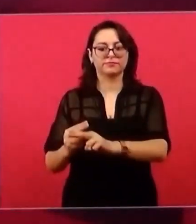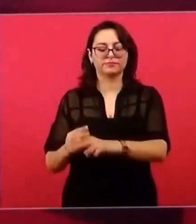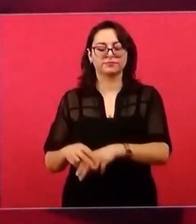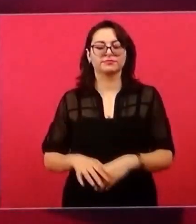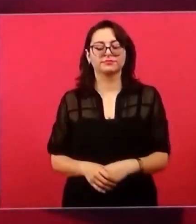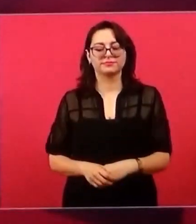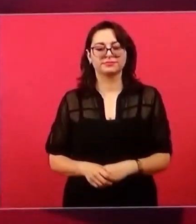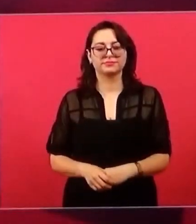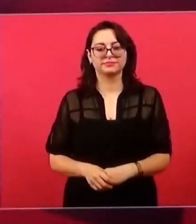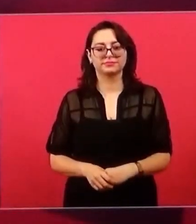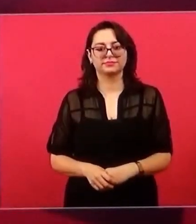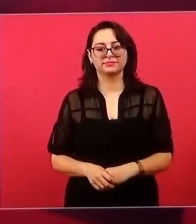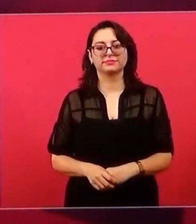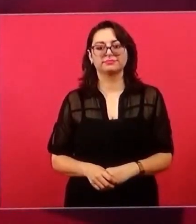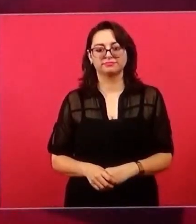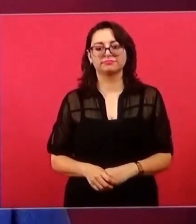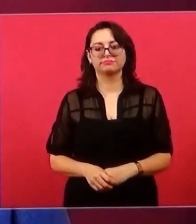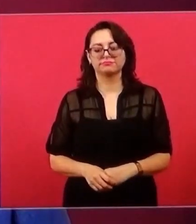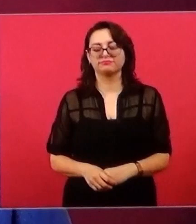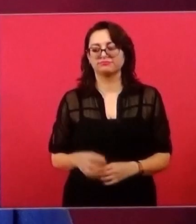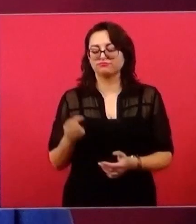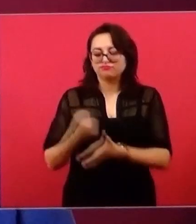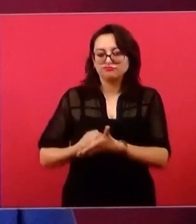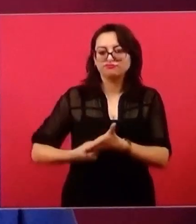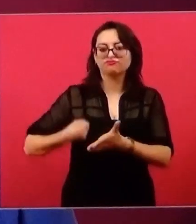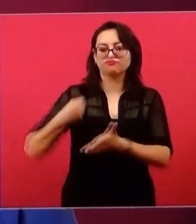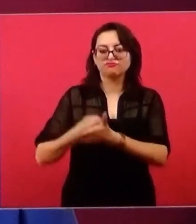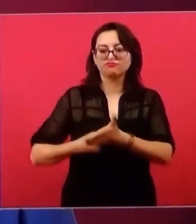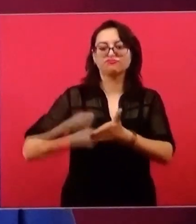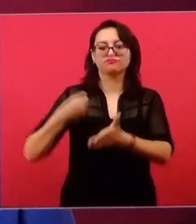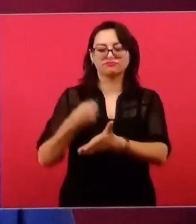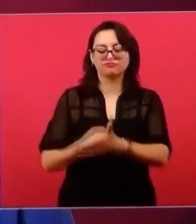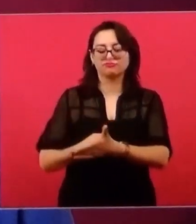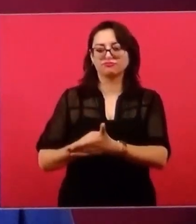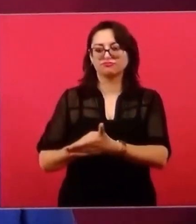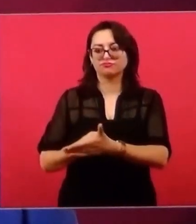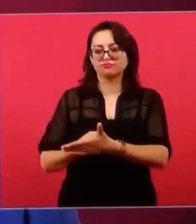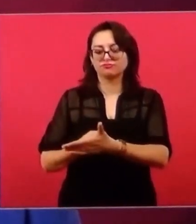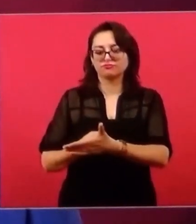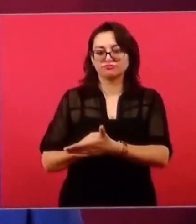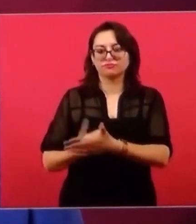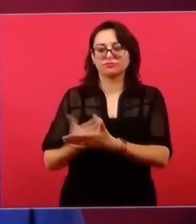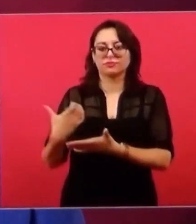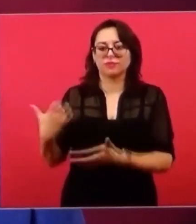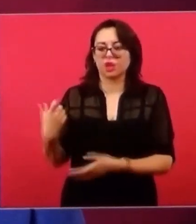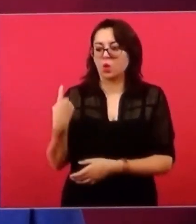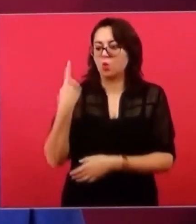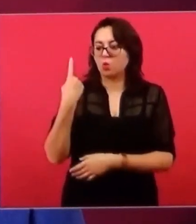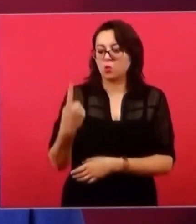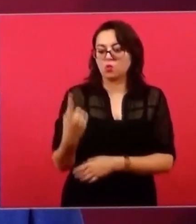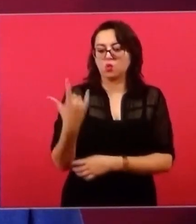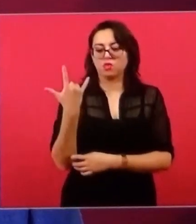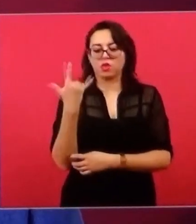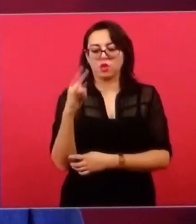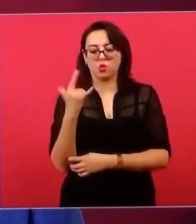apenas, de que triunfamos. De ese día histórico,